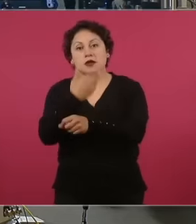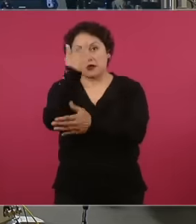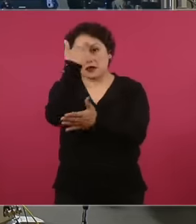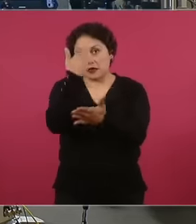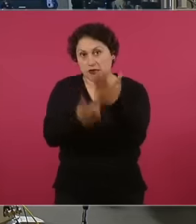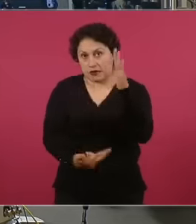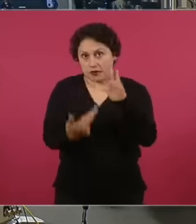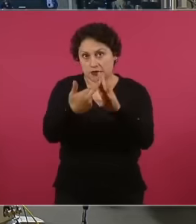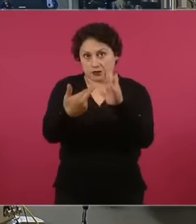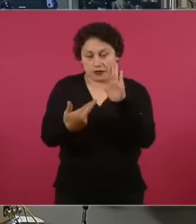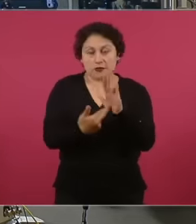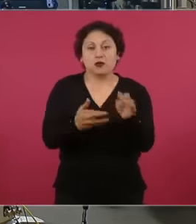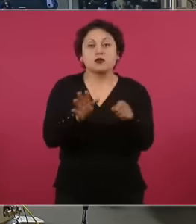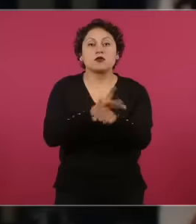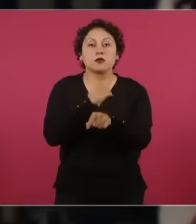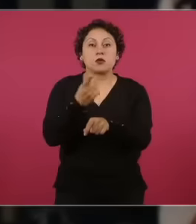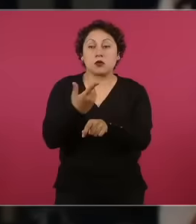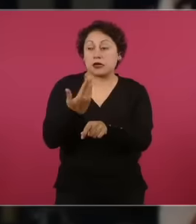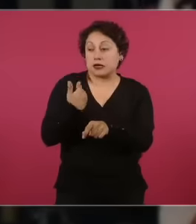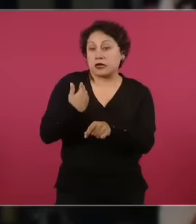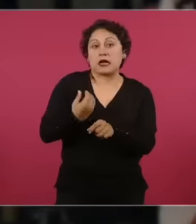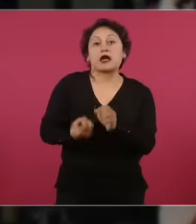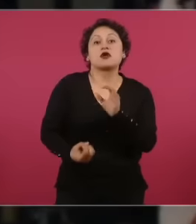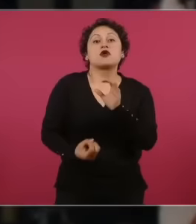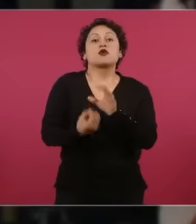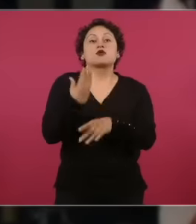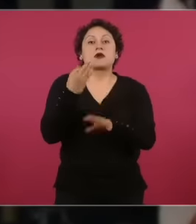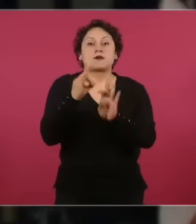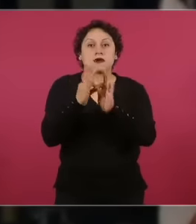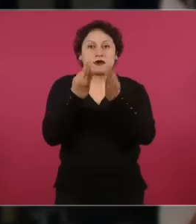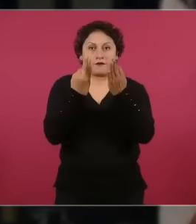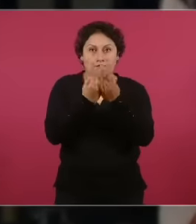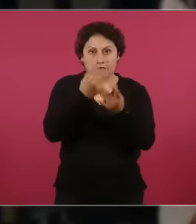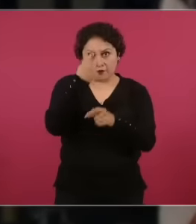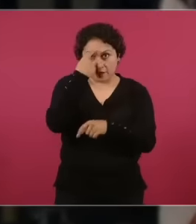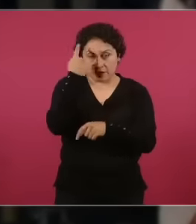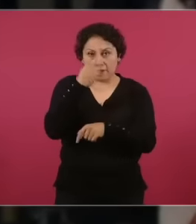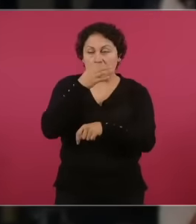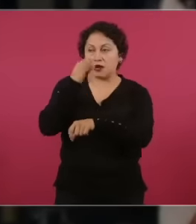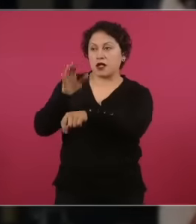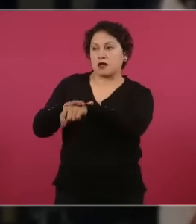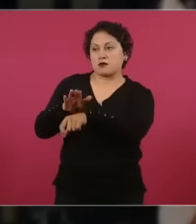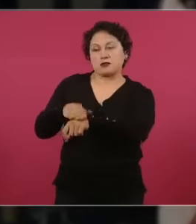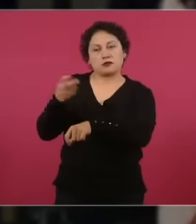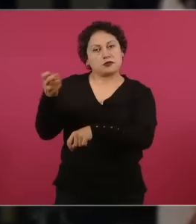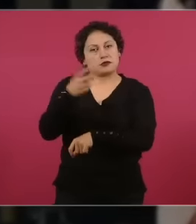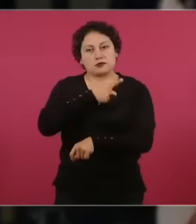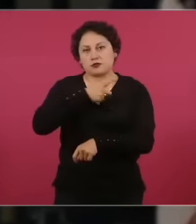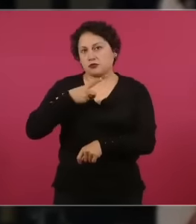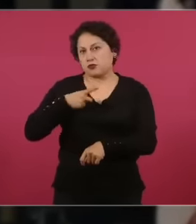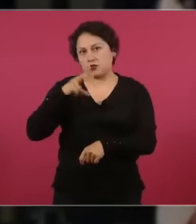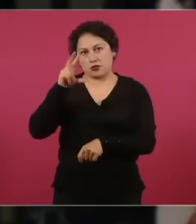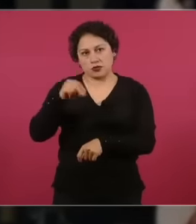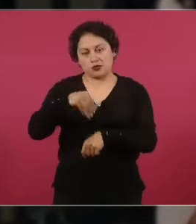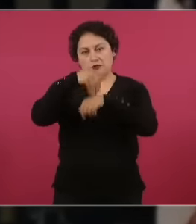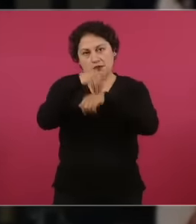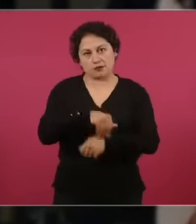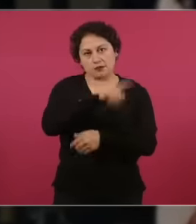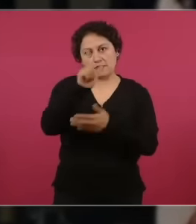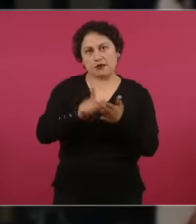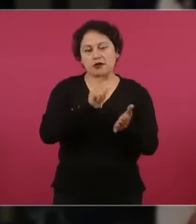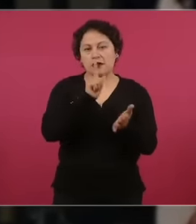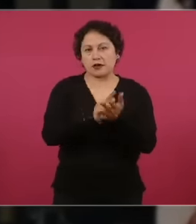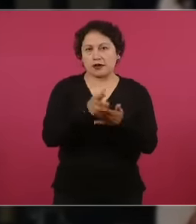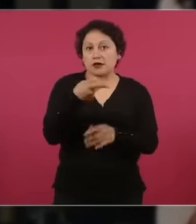nueva suspensión para recordar que no se podía continuar con el proceso legislativo. Sin embargo, bueno, pues estrena hoy